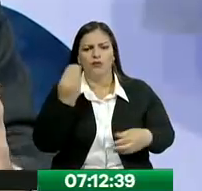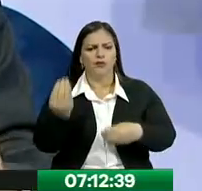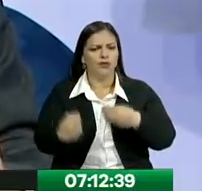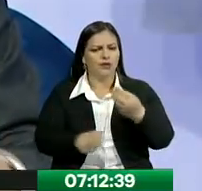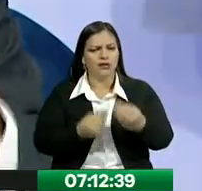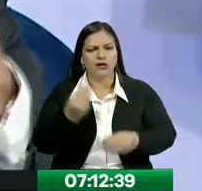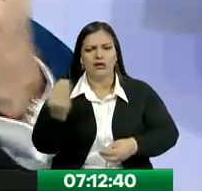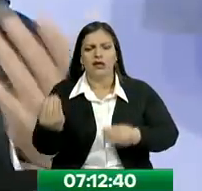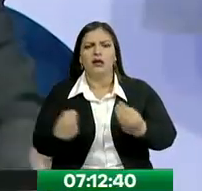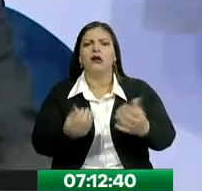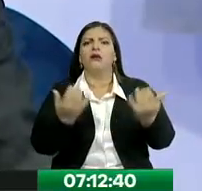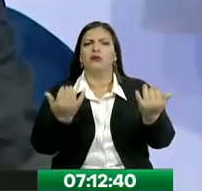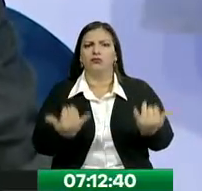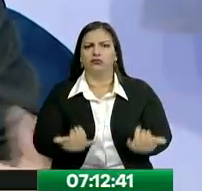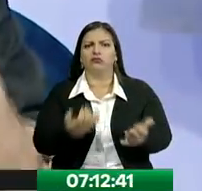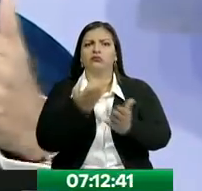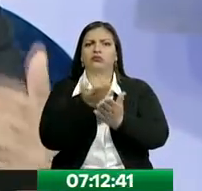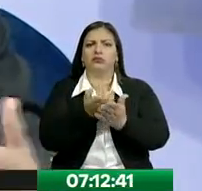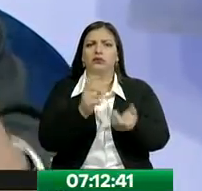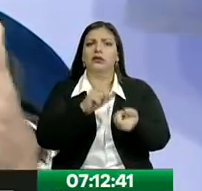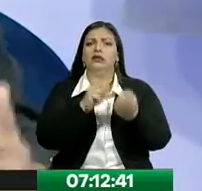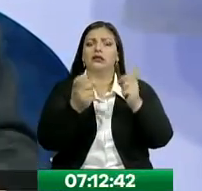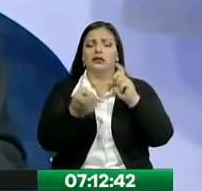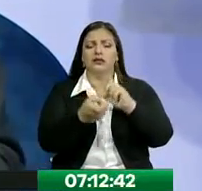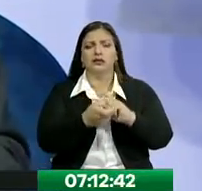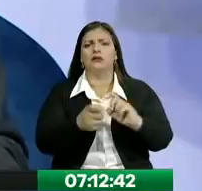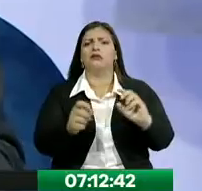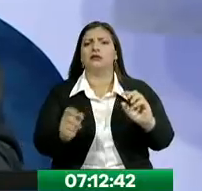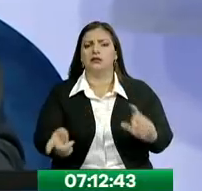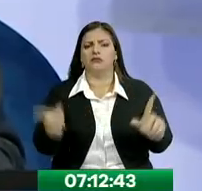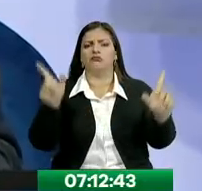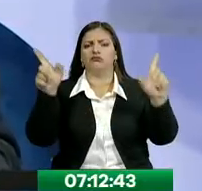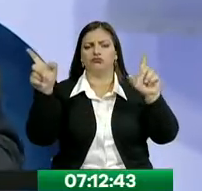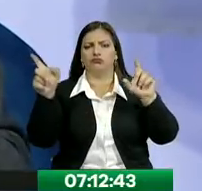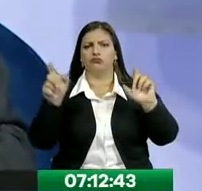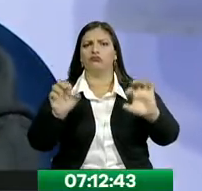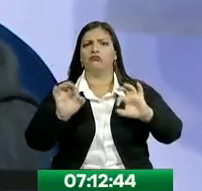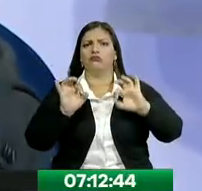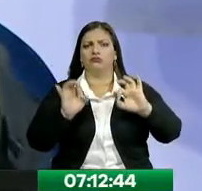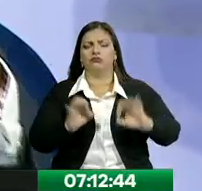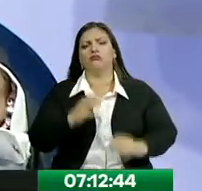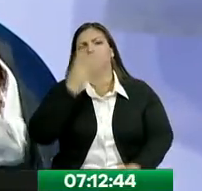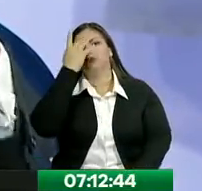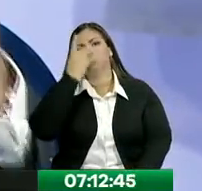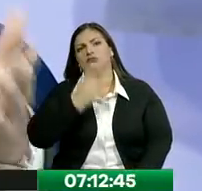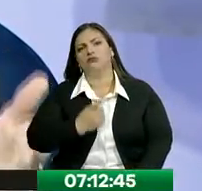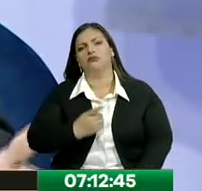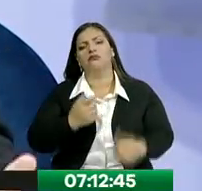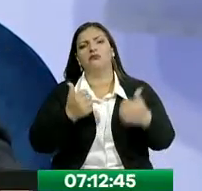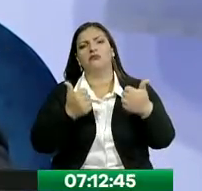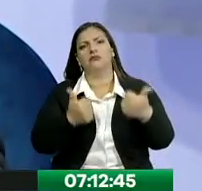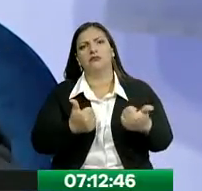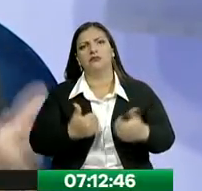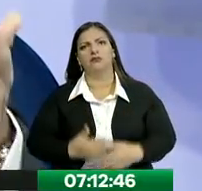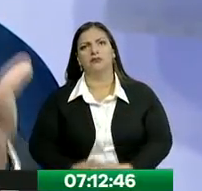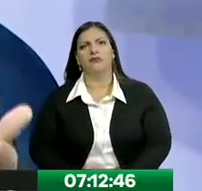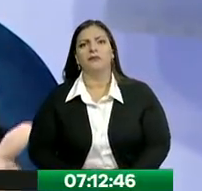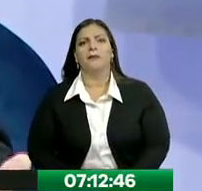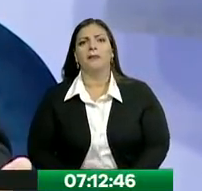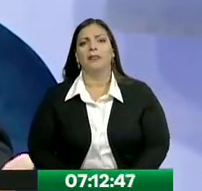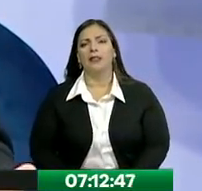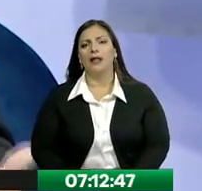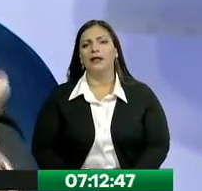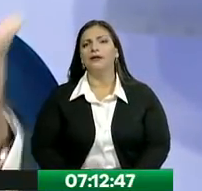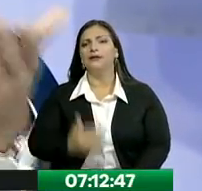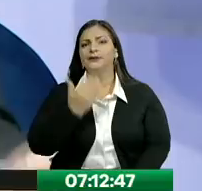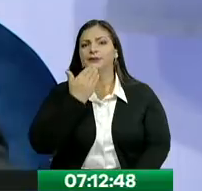que todos los esfuerzos que estén orientados a reducir el tamaño del Estado, a racionalizar los servicios